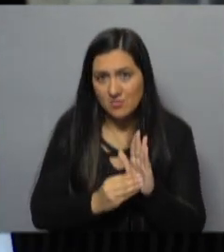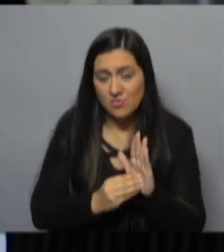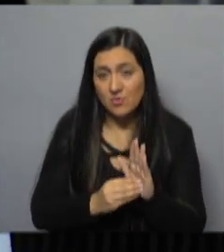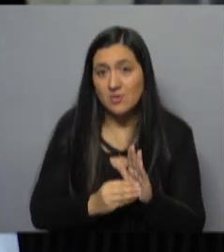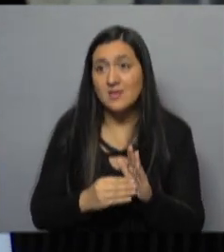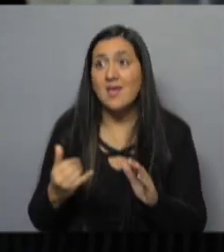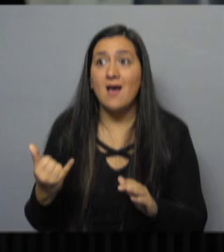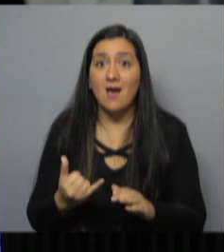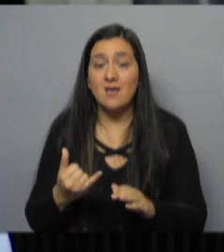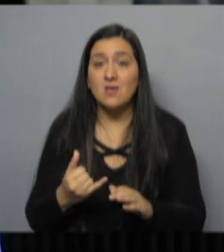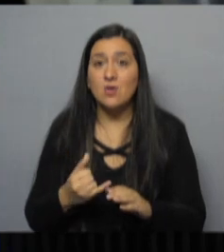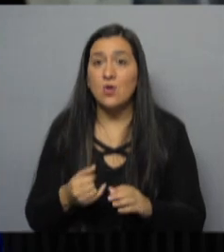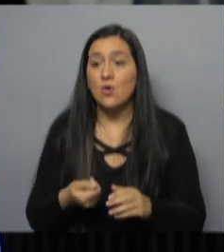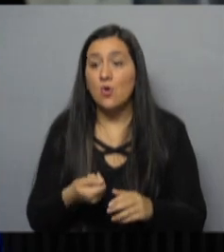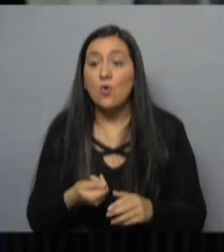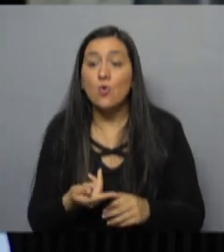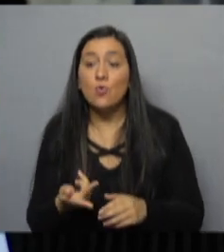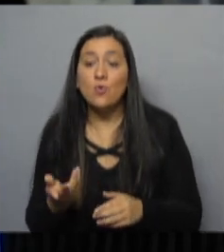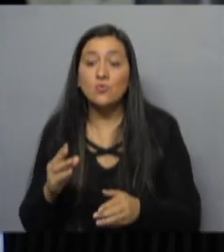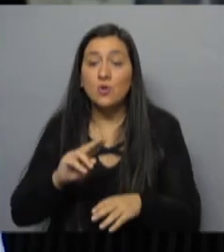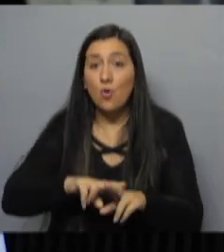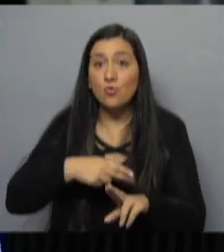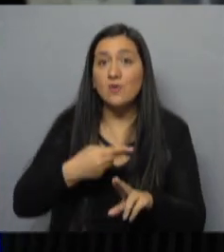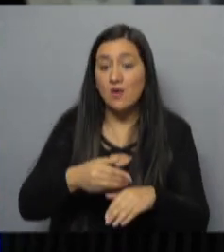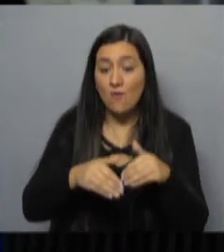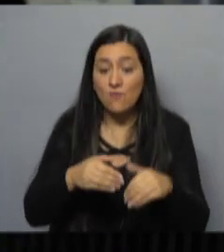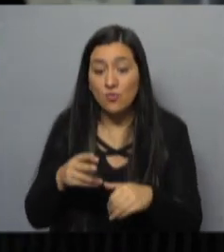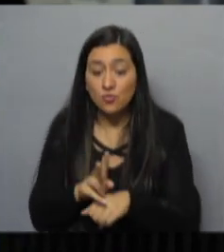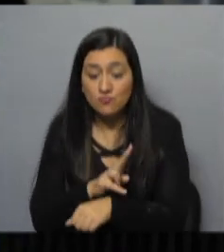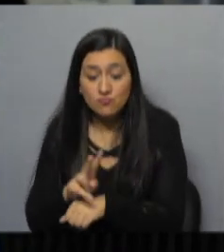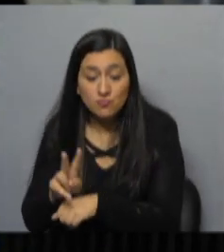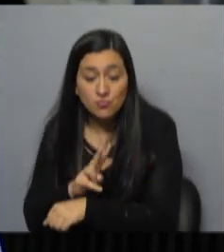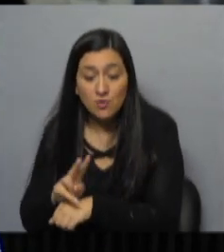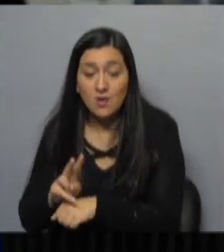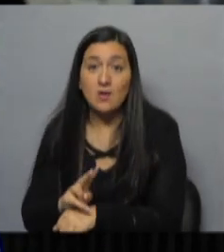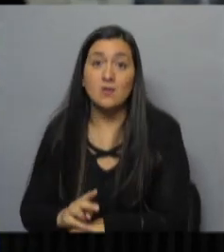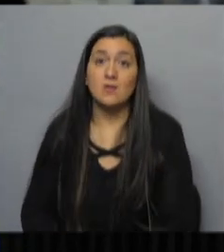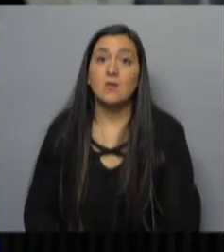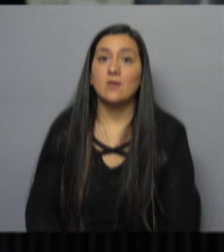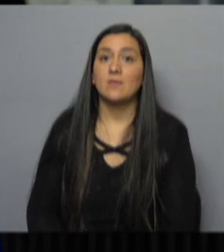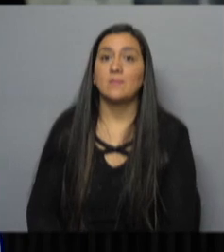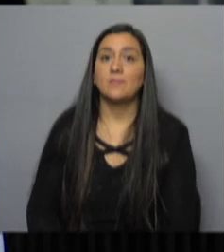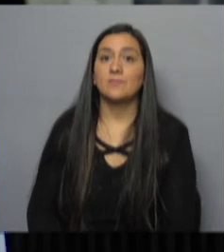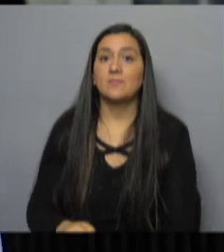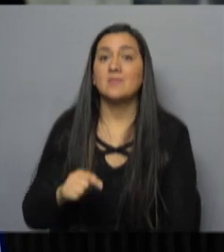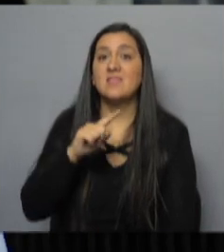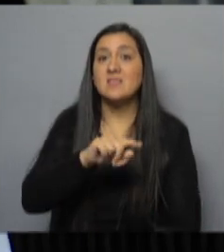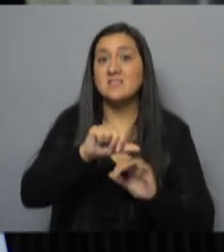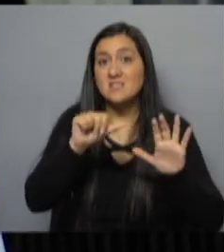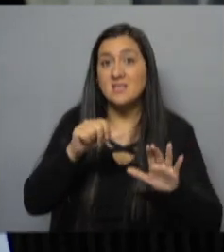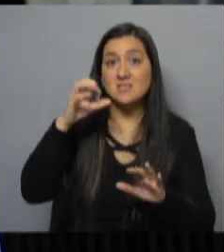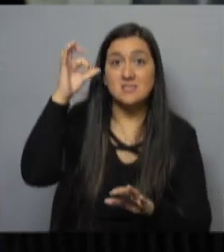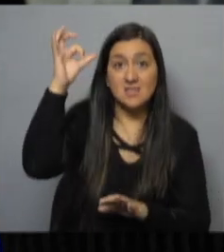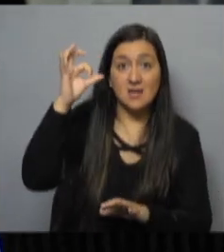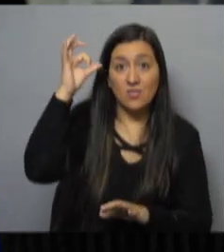hizo que hubiera un reconteo de votos y una revisión, donde el pacto histórico, que es esta coalición, pasó de 16 senadores